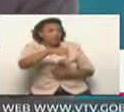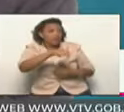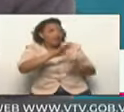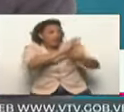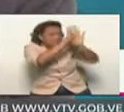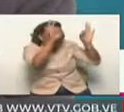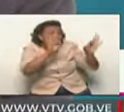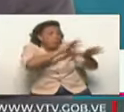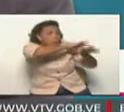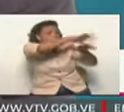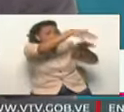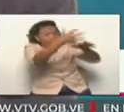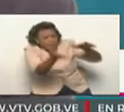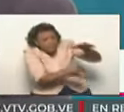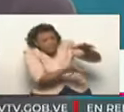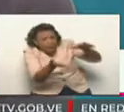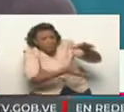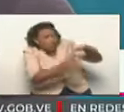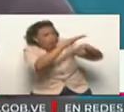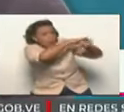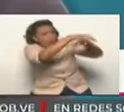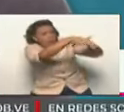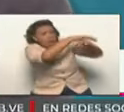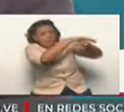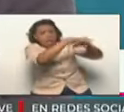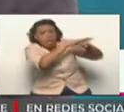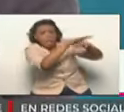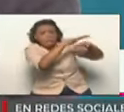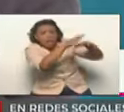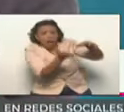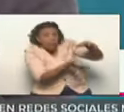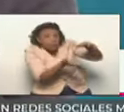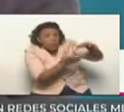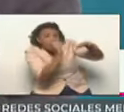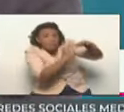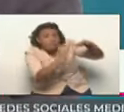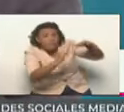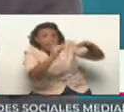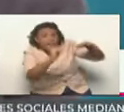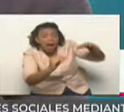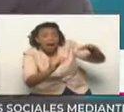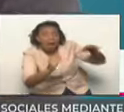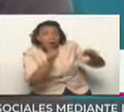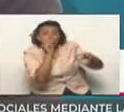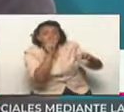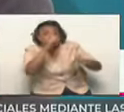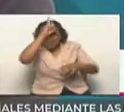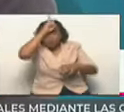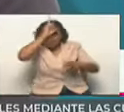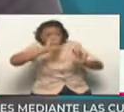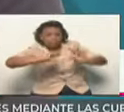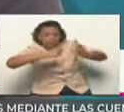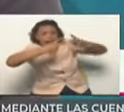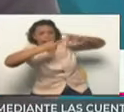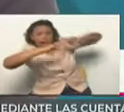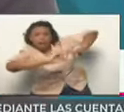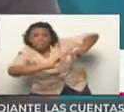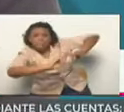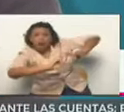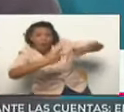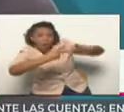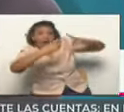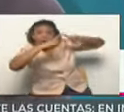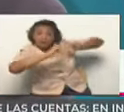parte pulida hacia abajo y la parte no pulida hacia arriba, y las inscripciones hechas por el artista alemán están al revés. Pero lo al revés